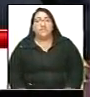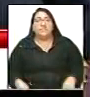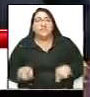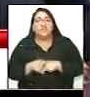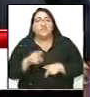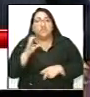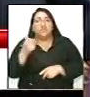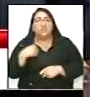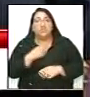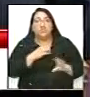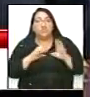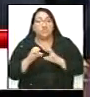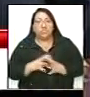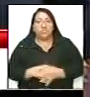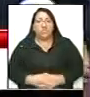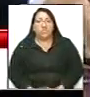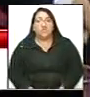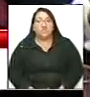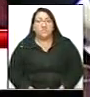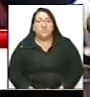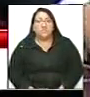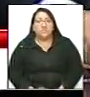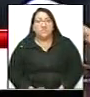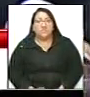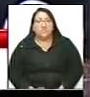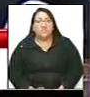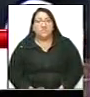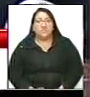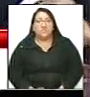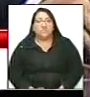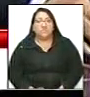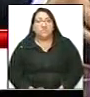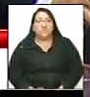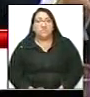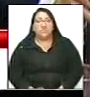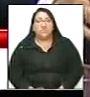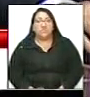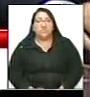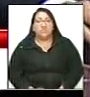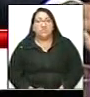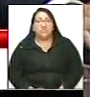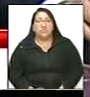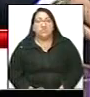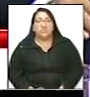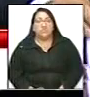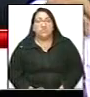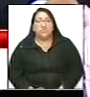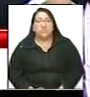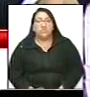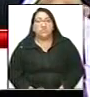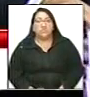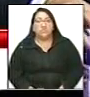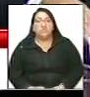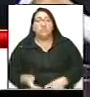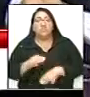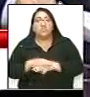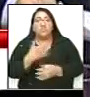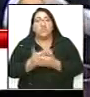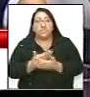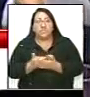también hemos discutido, en el interno, hemos discutido sobre las pruebas de confianza, pero sobre todo esto, creo que podríamos